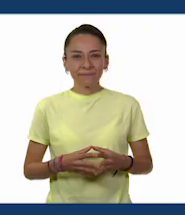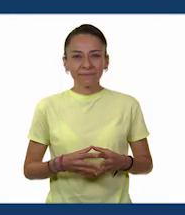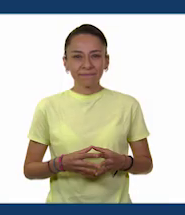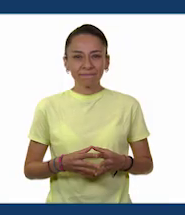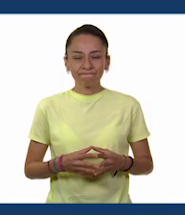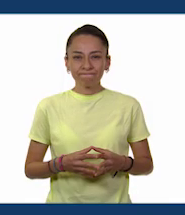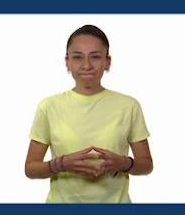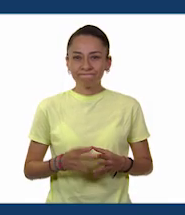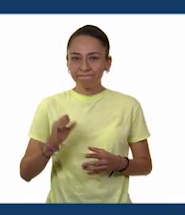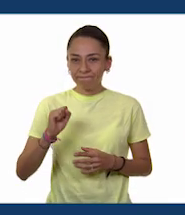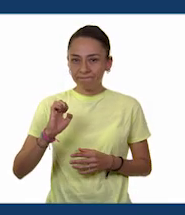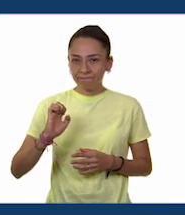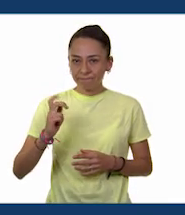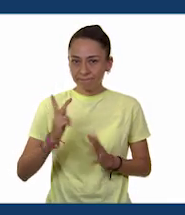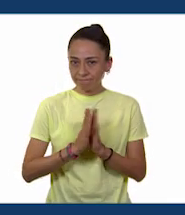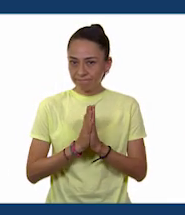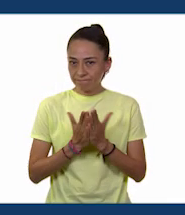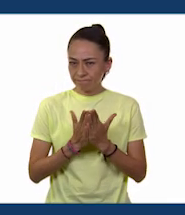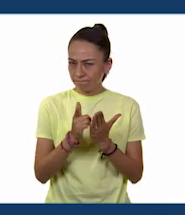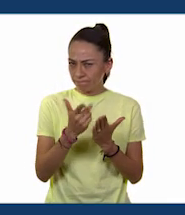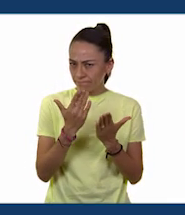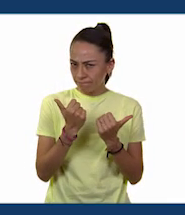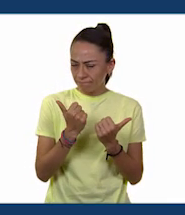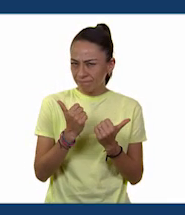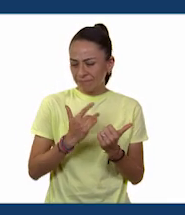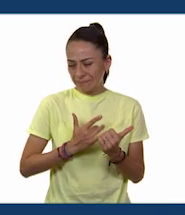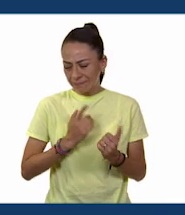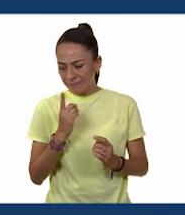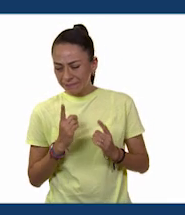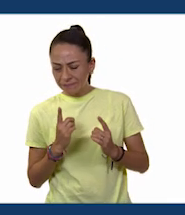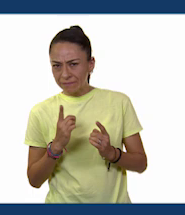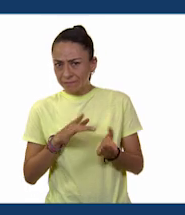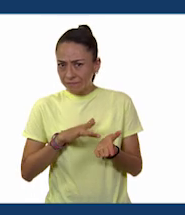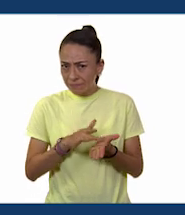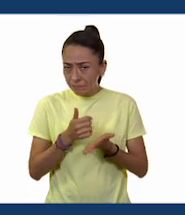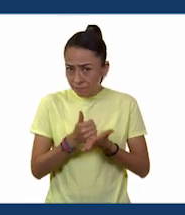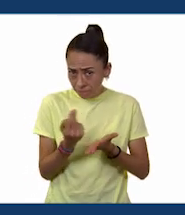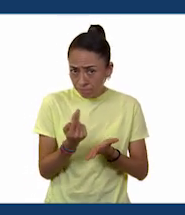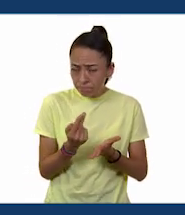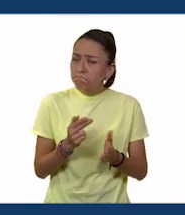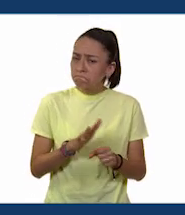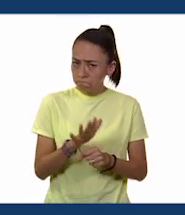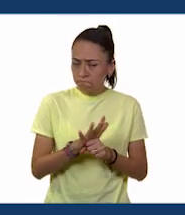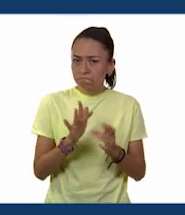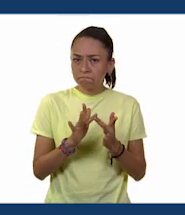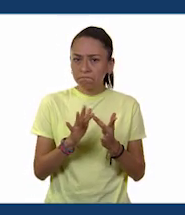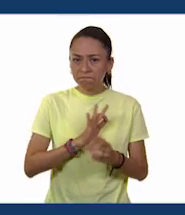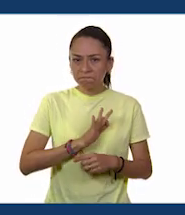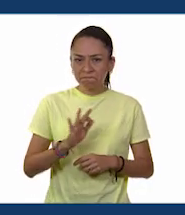Si no tienes el libro de texto o necesitas ayuda para responder las preguntas, contáctanos.